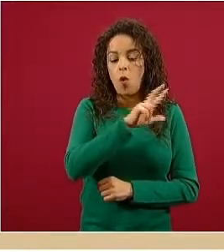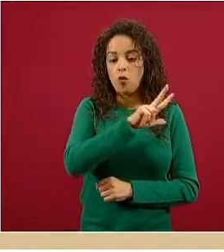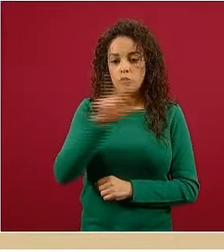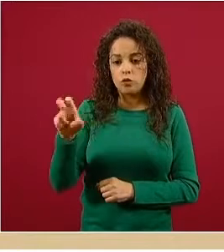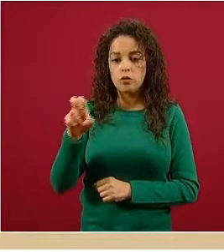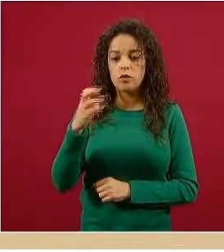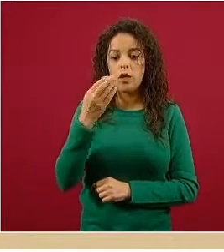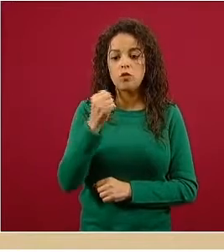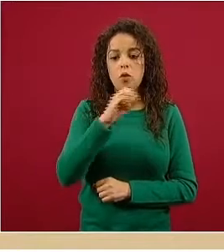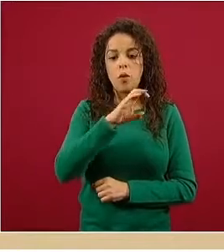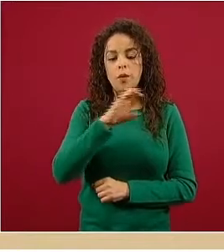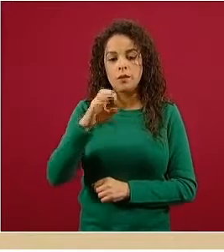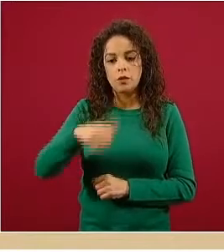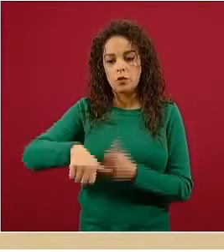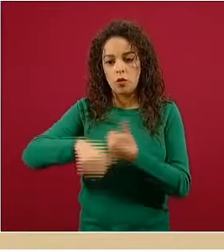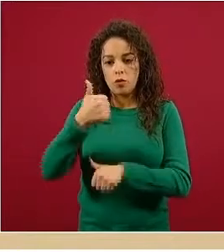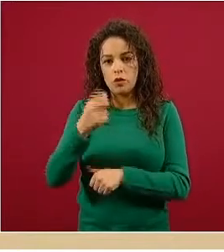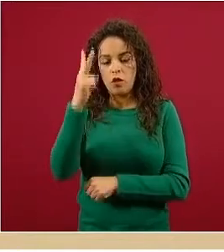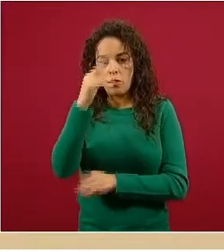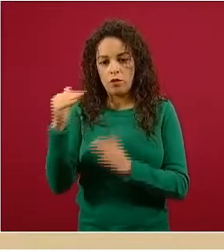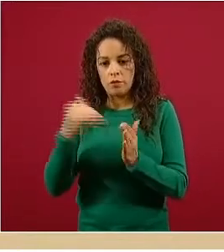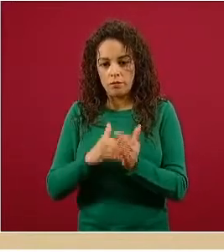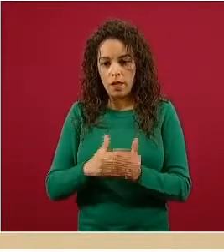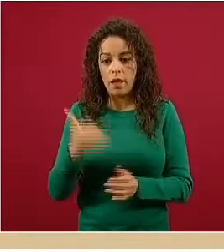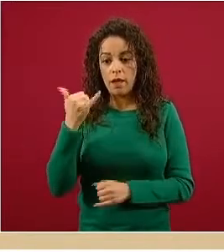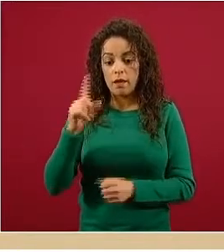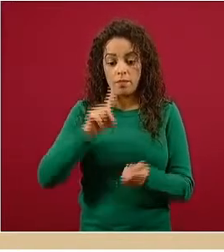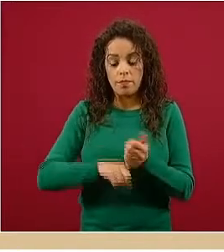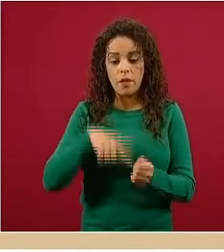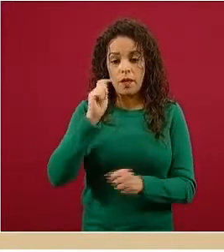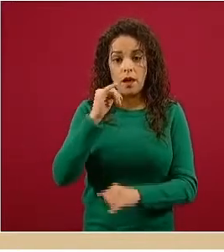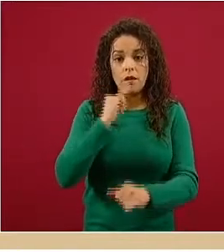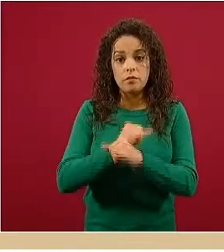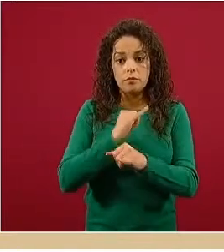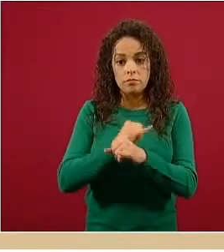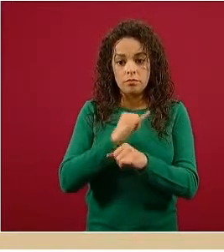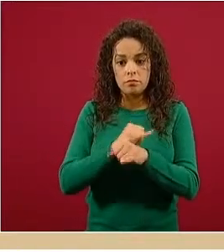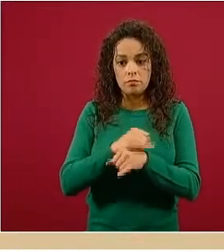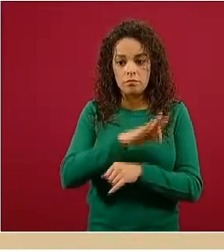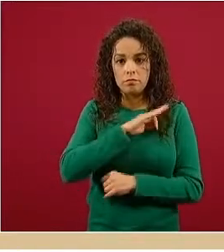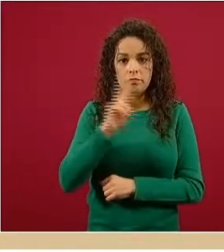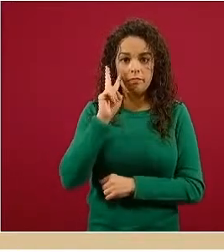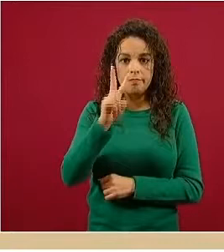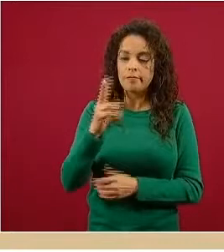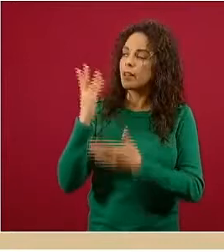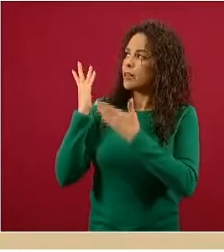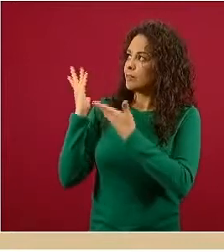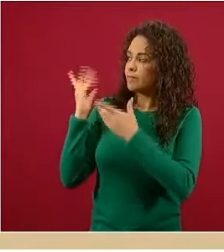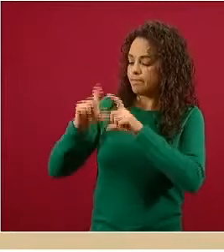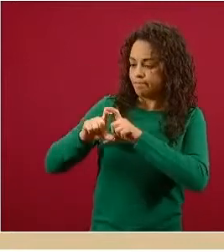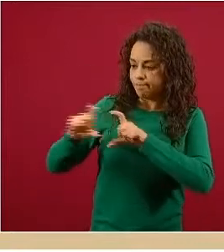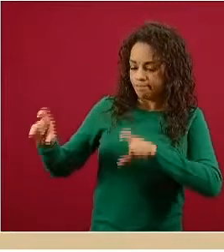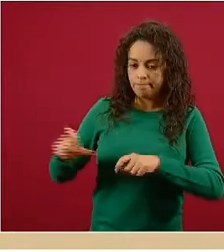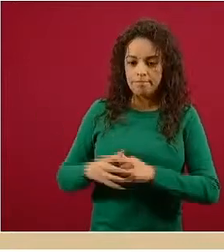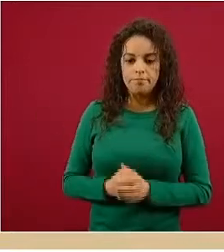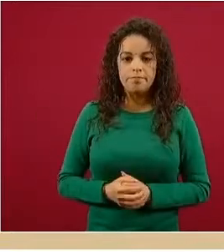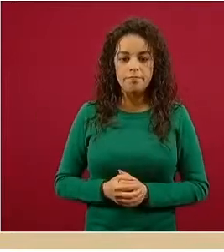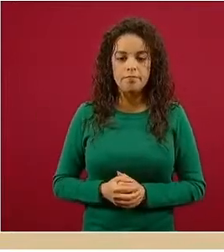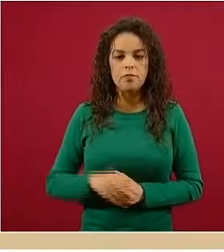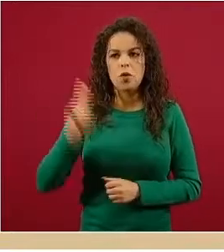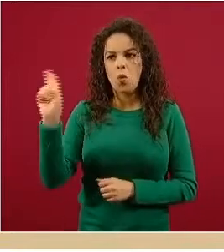que vayan a su consulta en caso de necesitarlo. Y bueno, también para las personas que tienen alguna